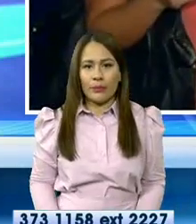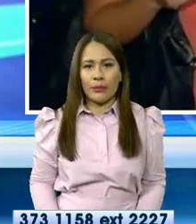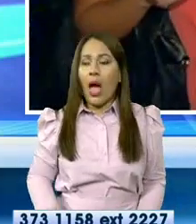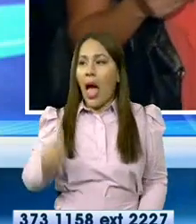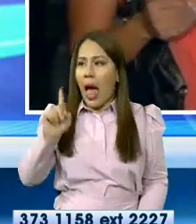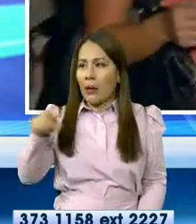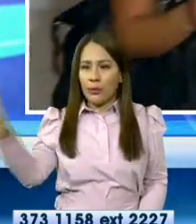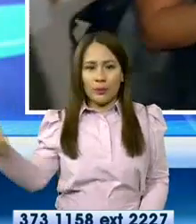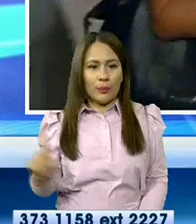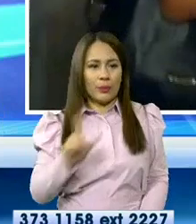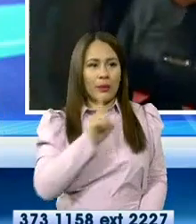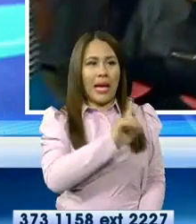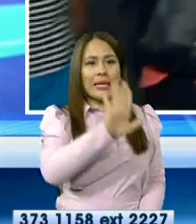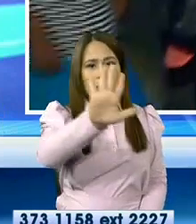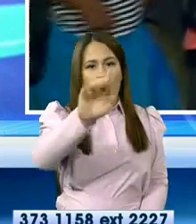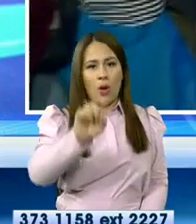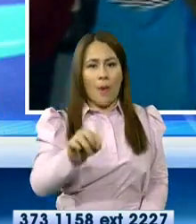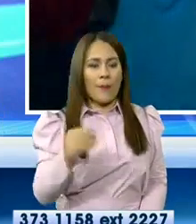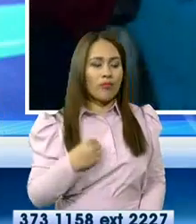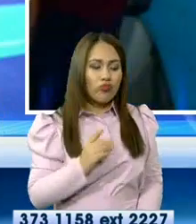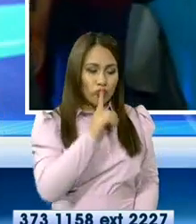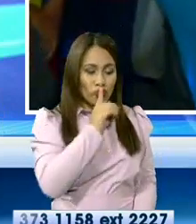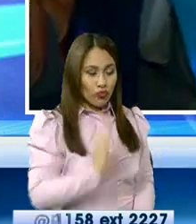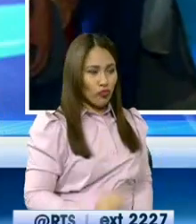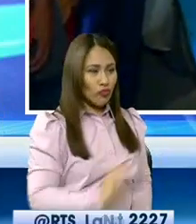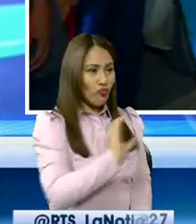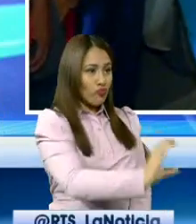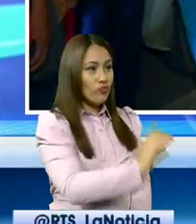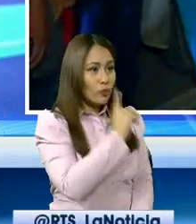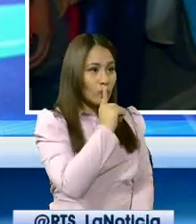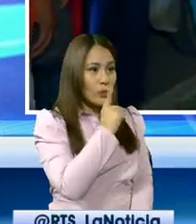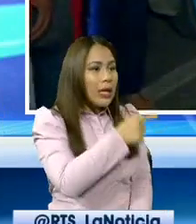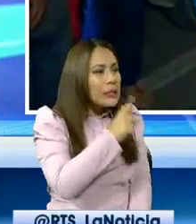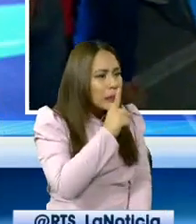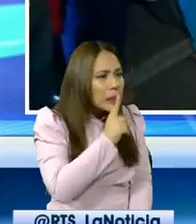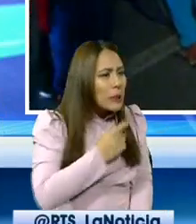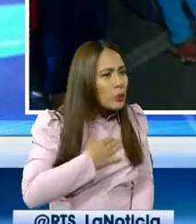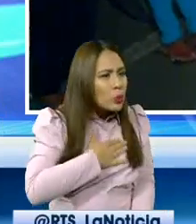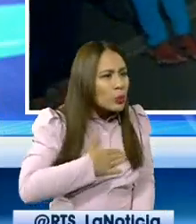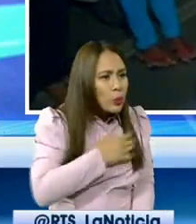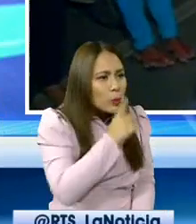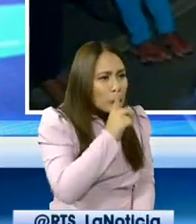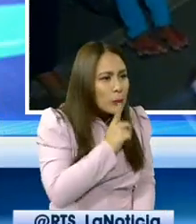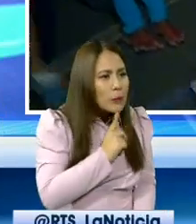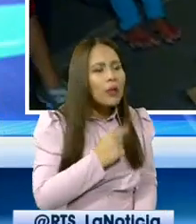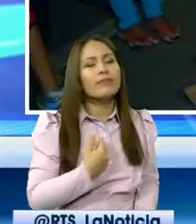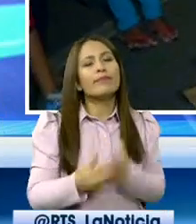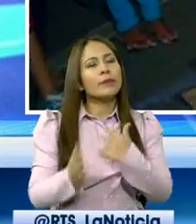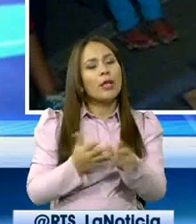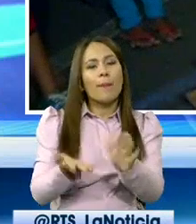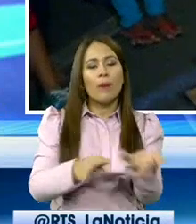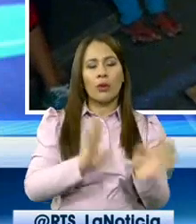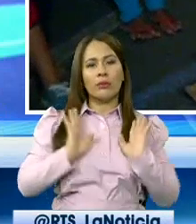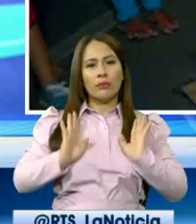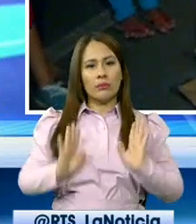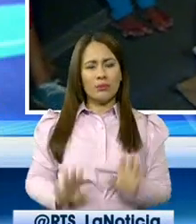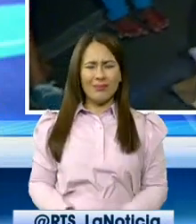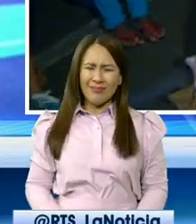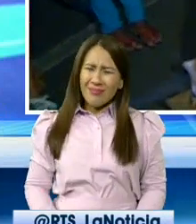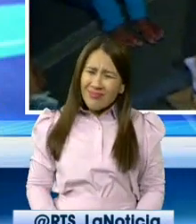$5,000, $3,000 y que se quede todo callado. Creyendo que así pueden que comprar con él, al muerto. Compran el muerto, exactamente. Eso es lo que hacen